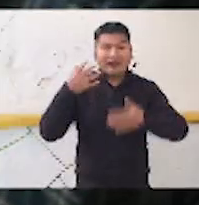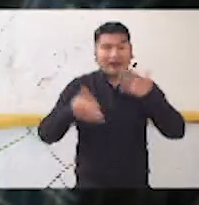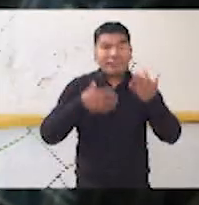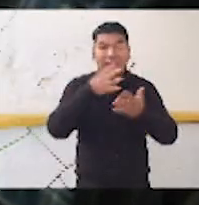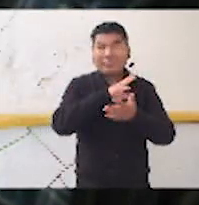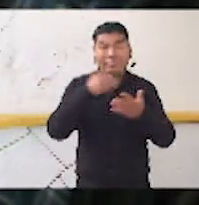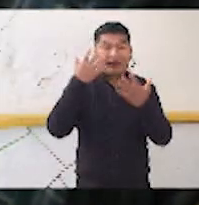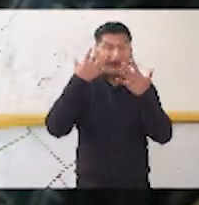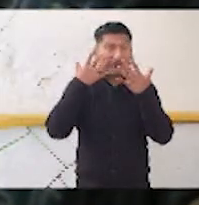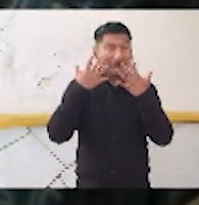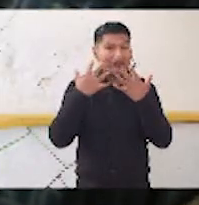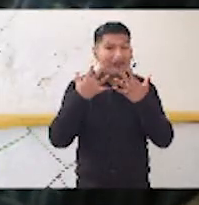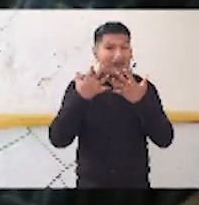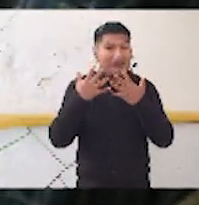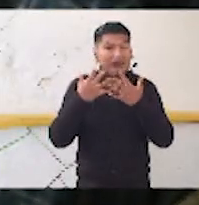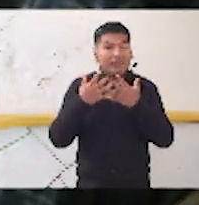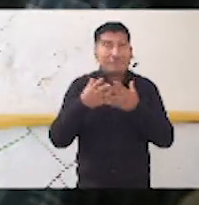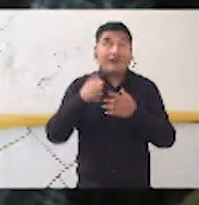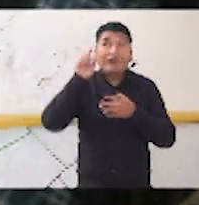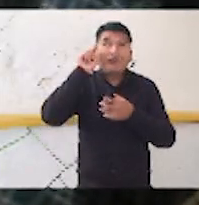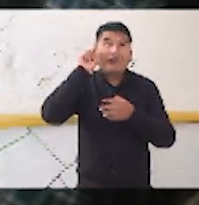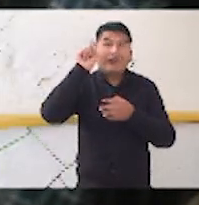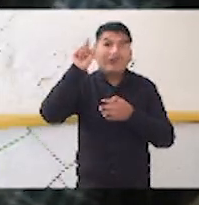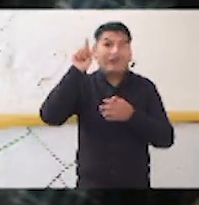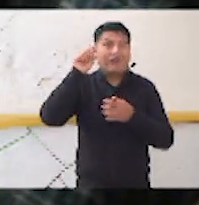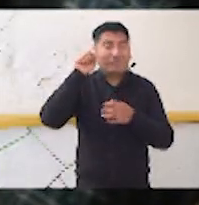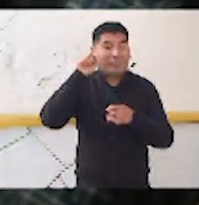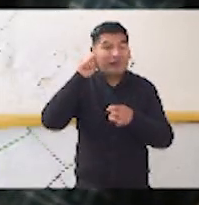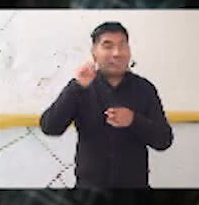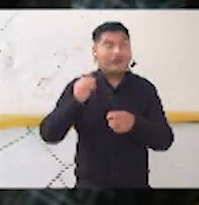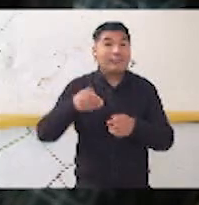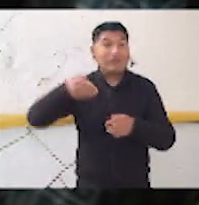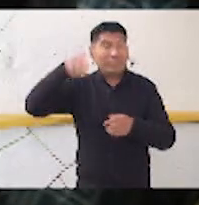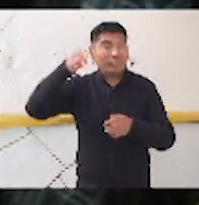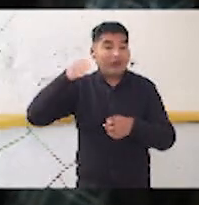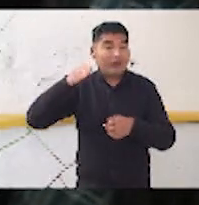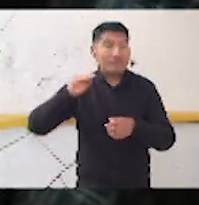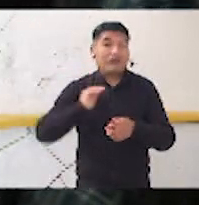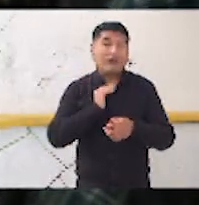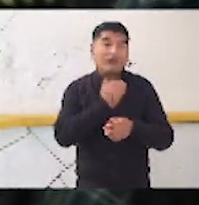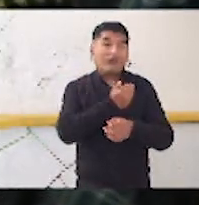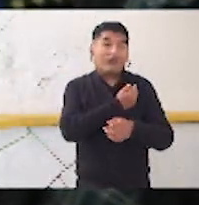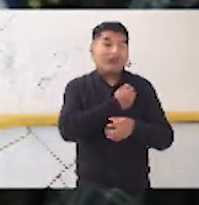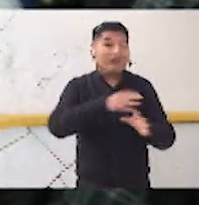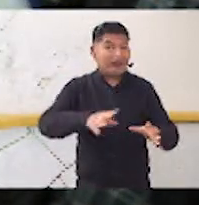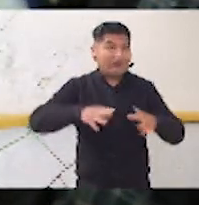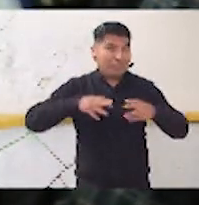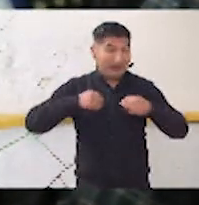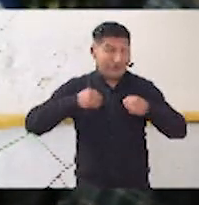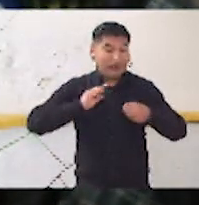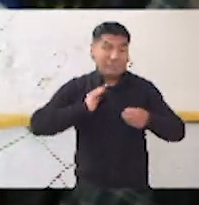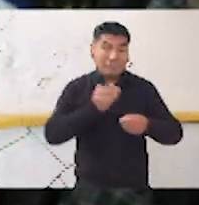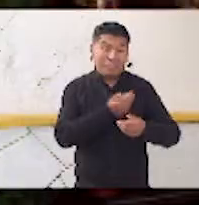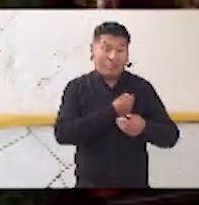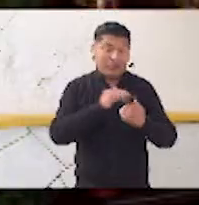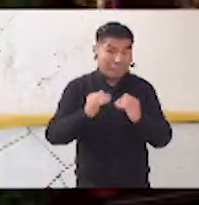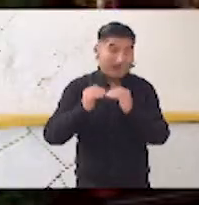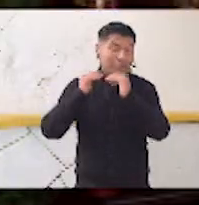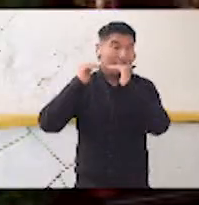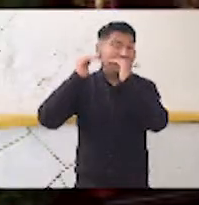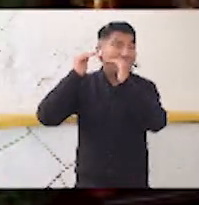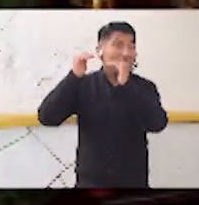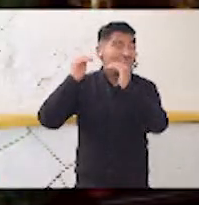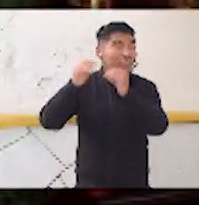y penares. A ti te toca, Dios nuestro, recibir nuestra ofrenda